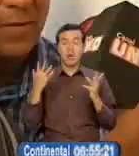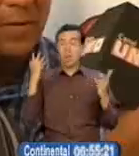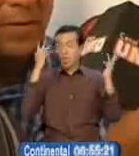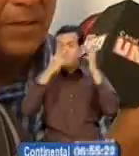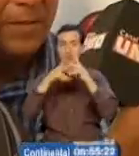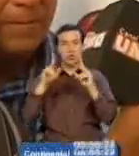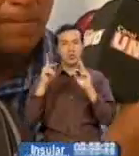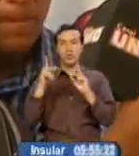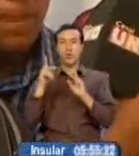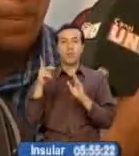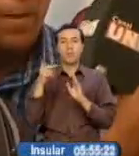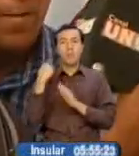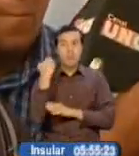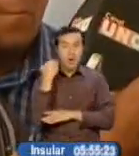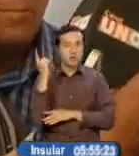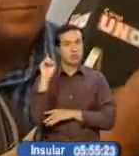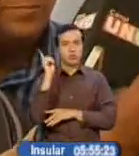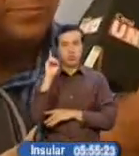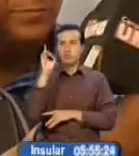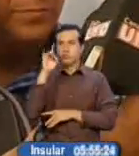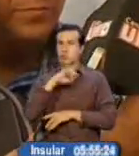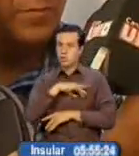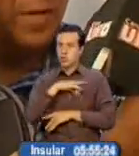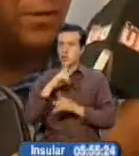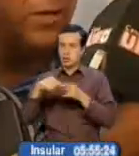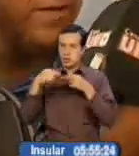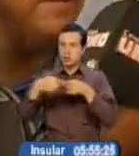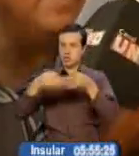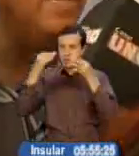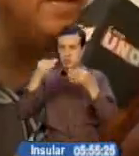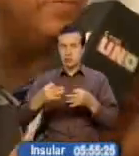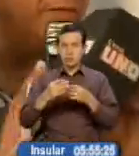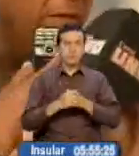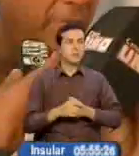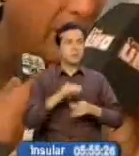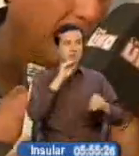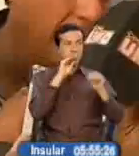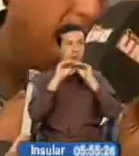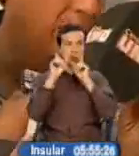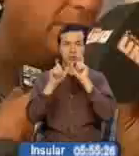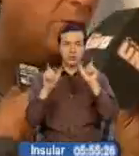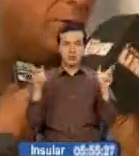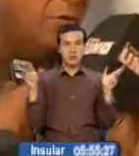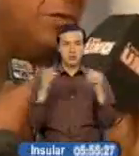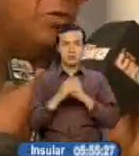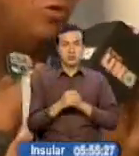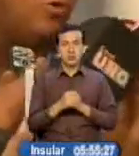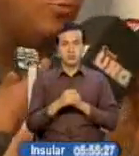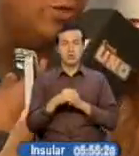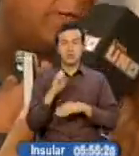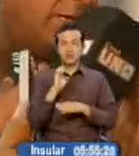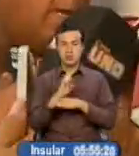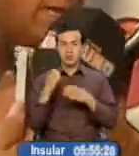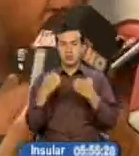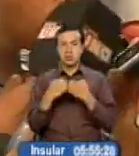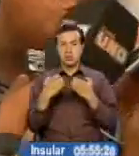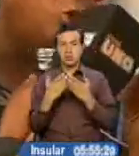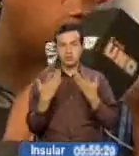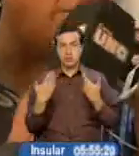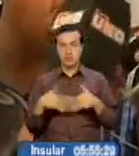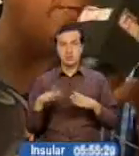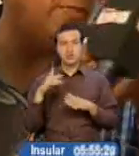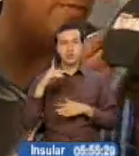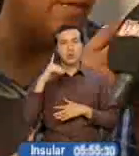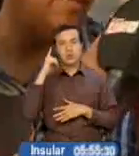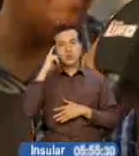ni regalar puntos. Creo que contra Chile va a ser una final, sin duda. Claro. ¿Qué decirle a la gente, Felipe, de este combinado tricolor? Porque la